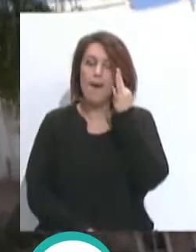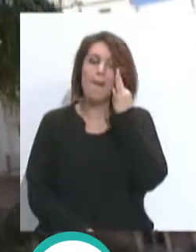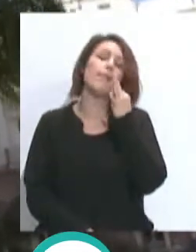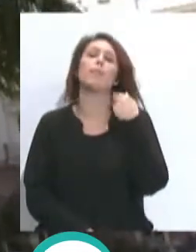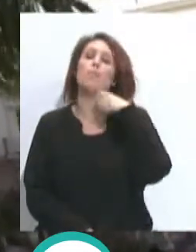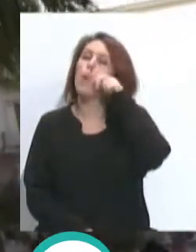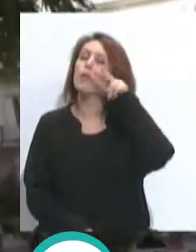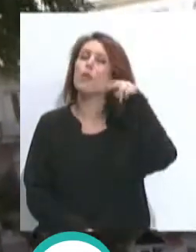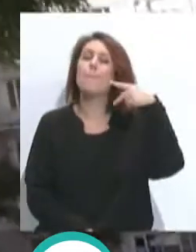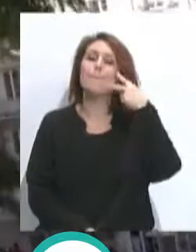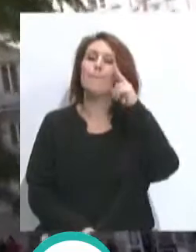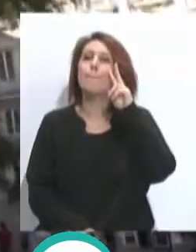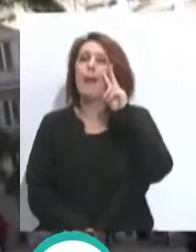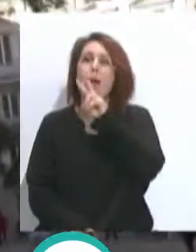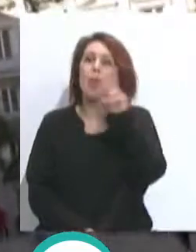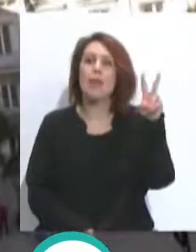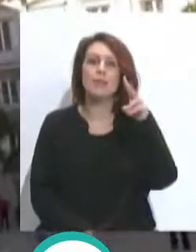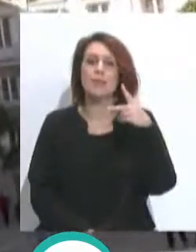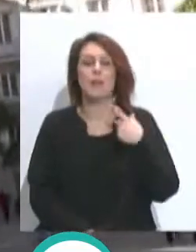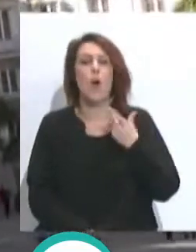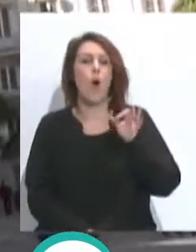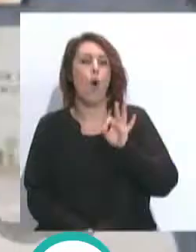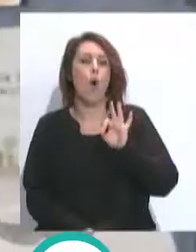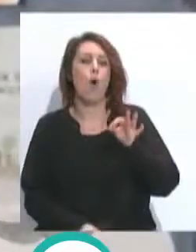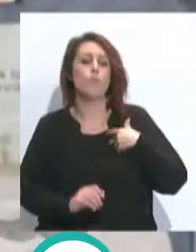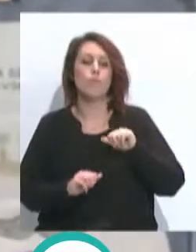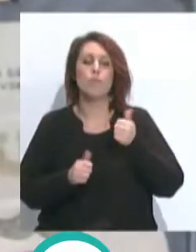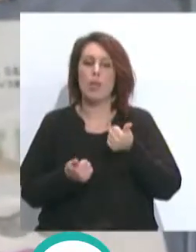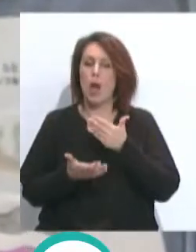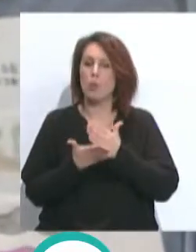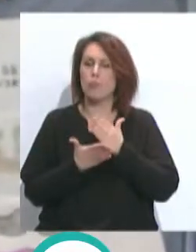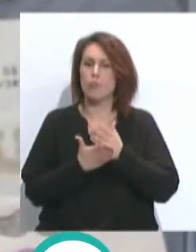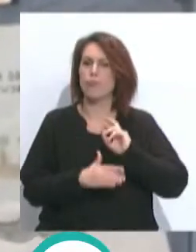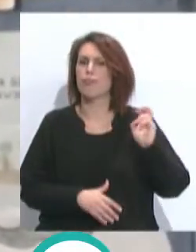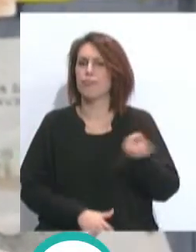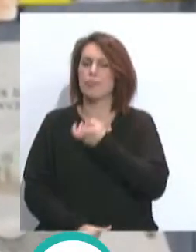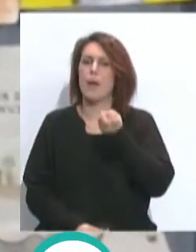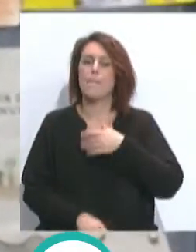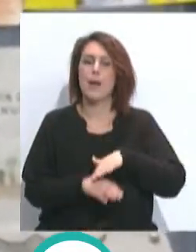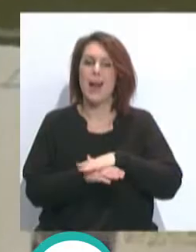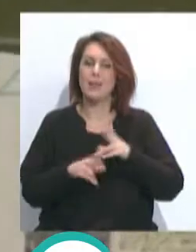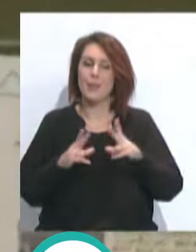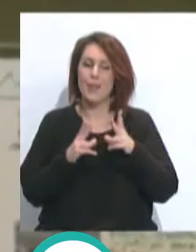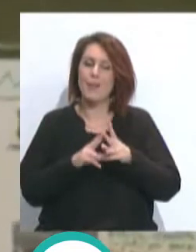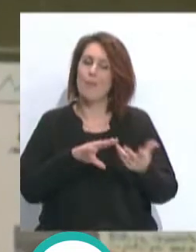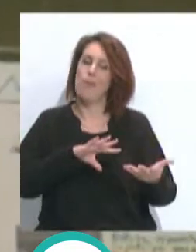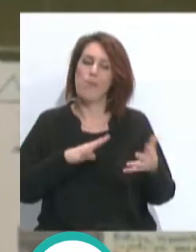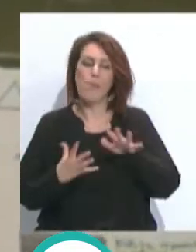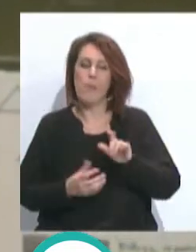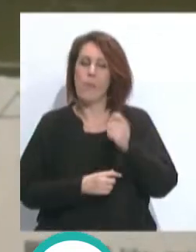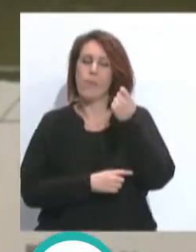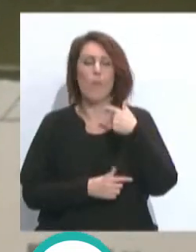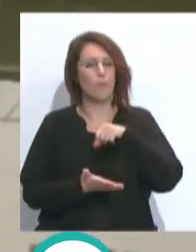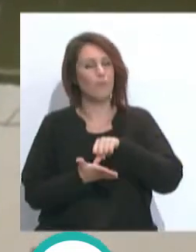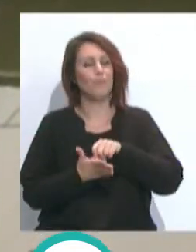la exposición Miradas desde Guinea-Bissau o la puesta en marcha de distintos cursos para lograr una sociedad transformadora y una